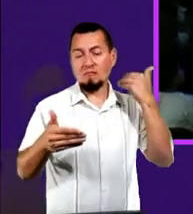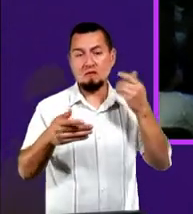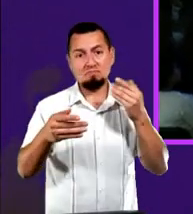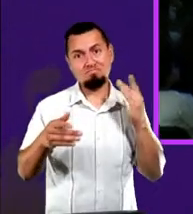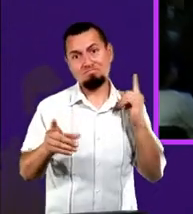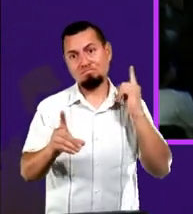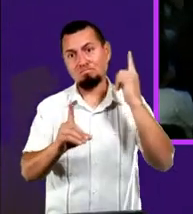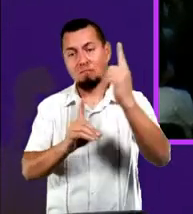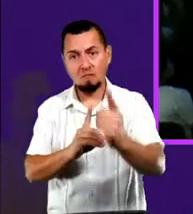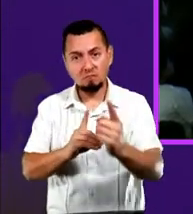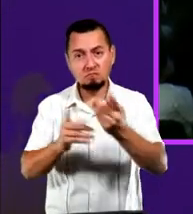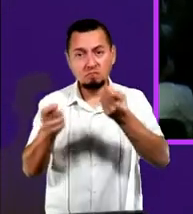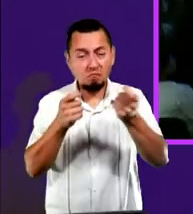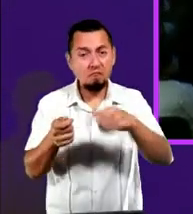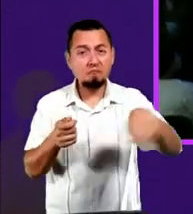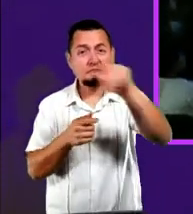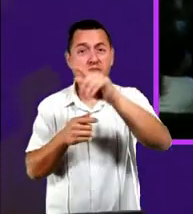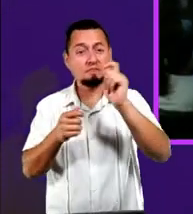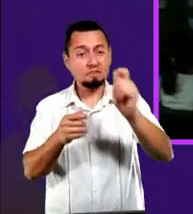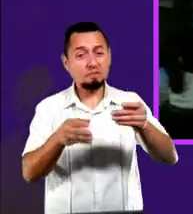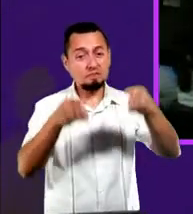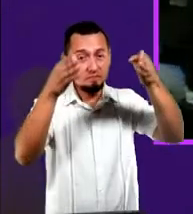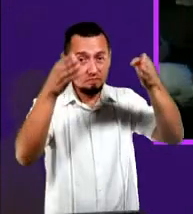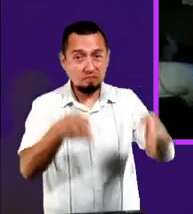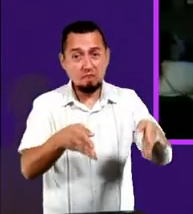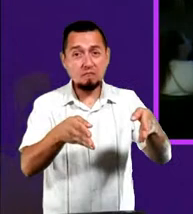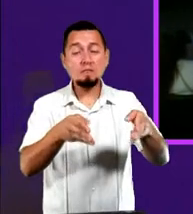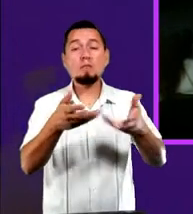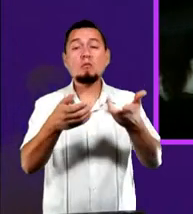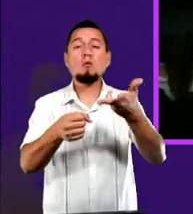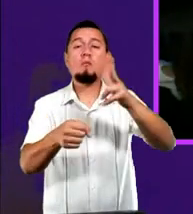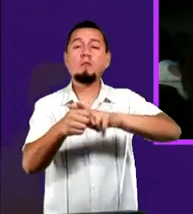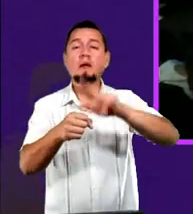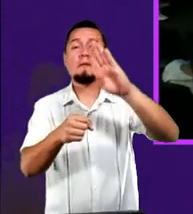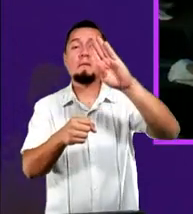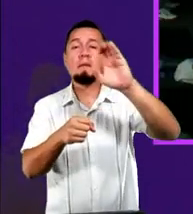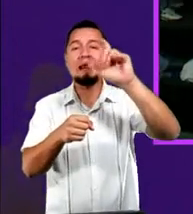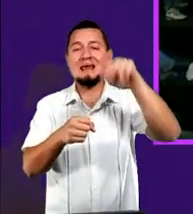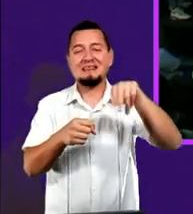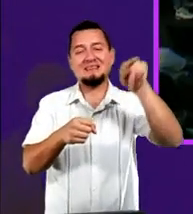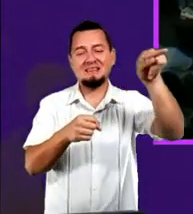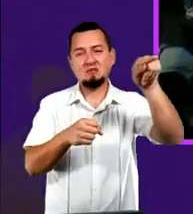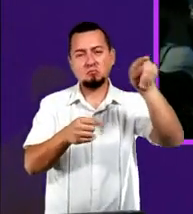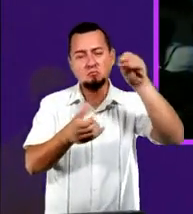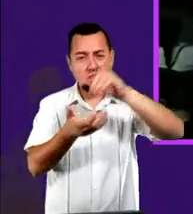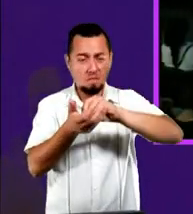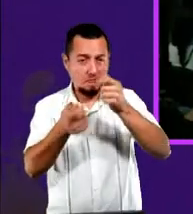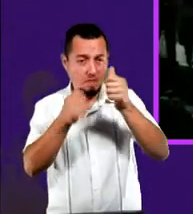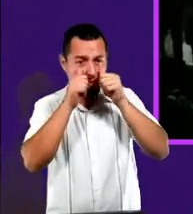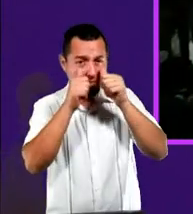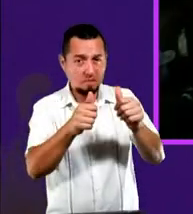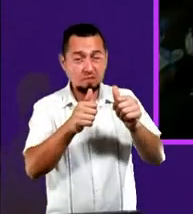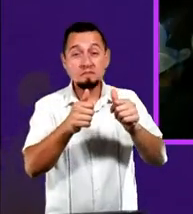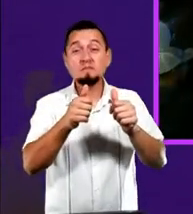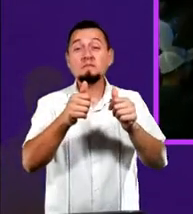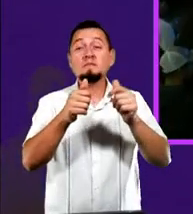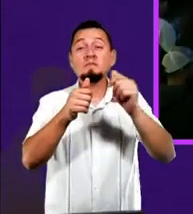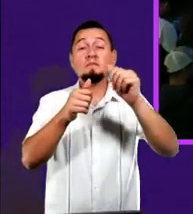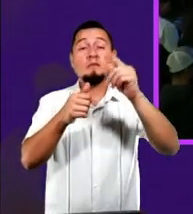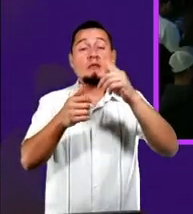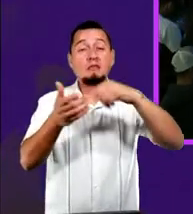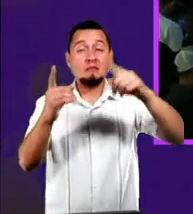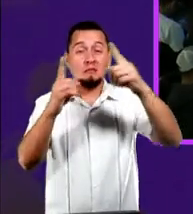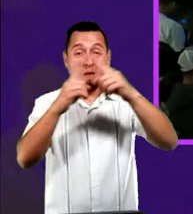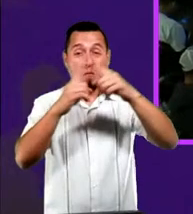el Hospital de Belén y en el Templo de la Merced, y ahí se perdieron los